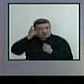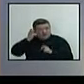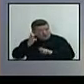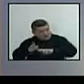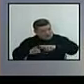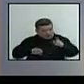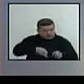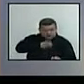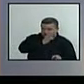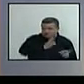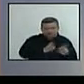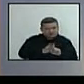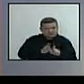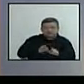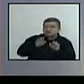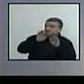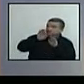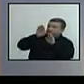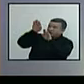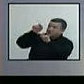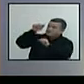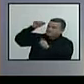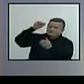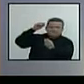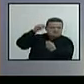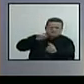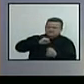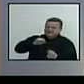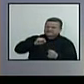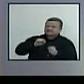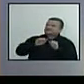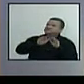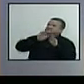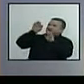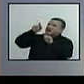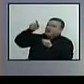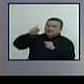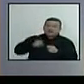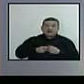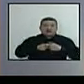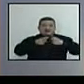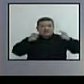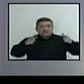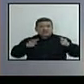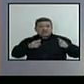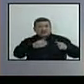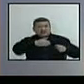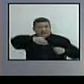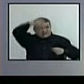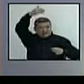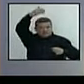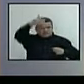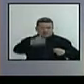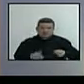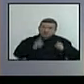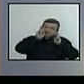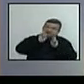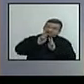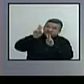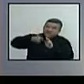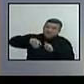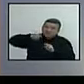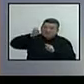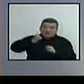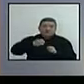porque todos me conocerán, desde el pequeño al grande, oráculo del Señor, cuando perdone